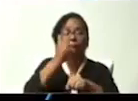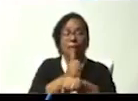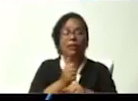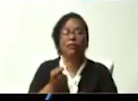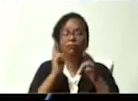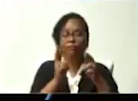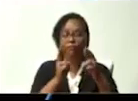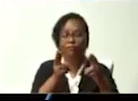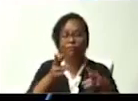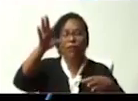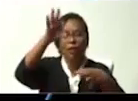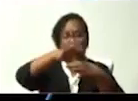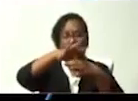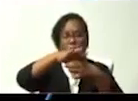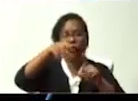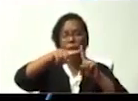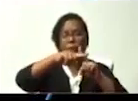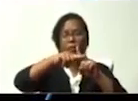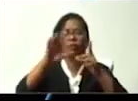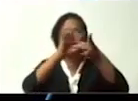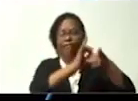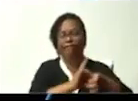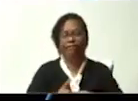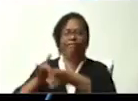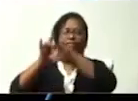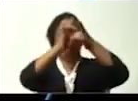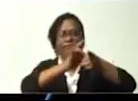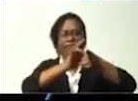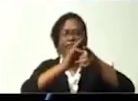a favor de este proyecto que marca país en la República Dominicana. Muchas gracias.